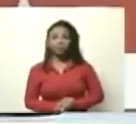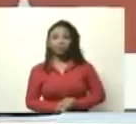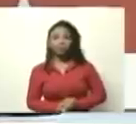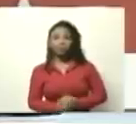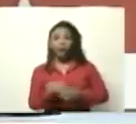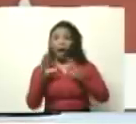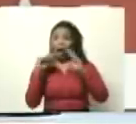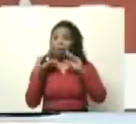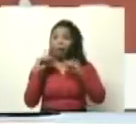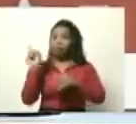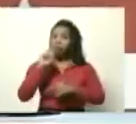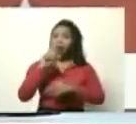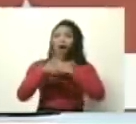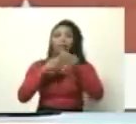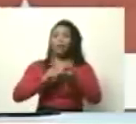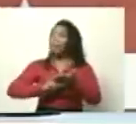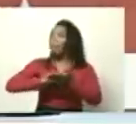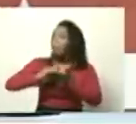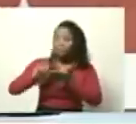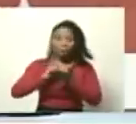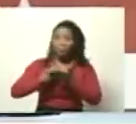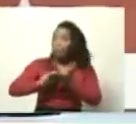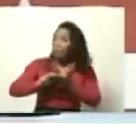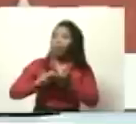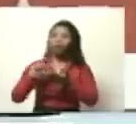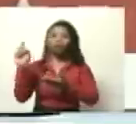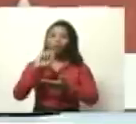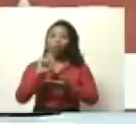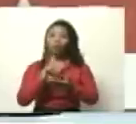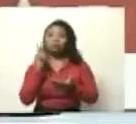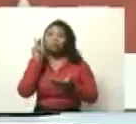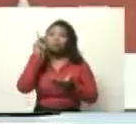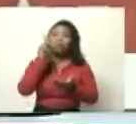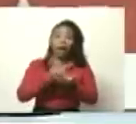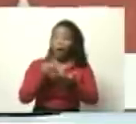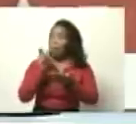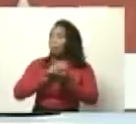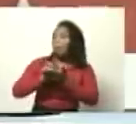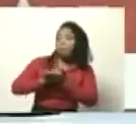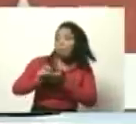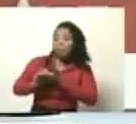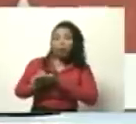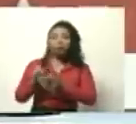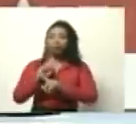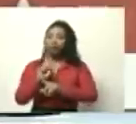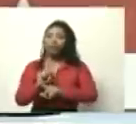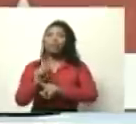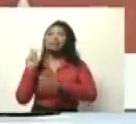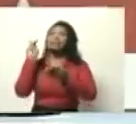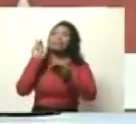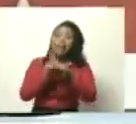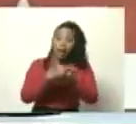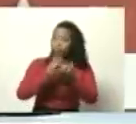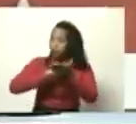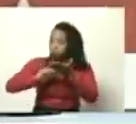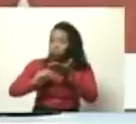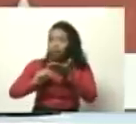Hablar, no es hablar y tomar la nota, no es llegar y tomar la nota, no, es llegar, tomar la nota y